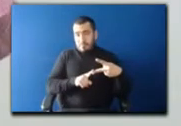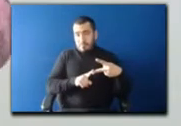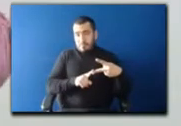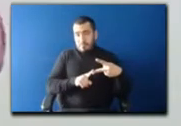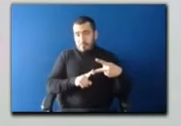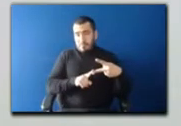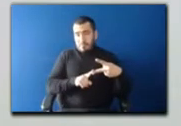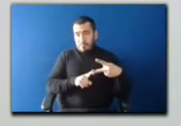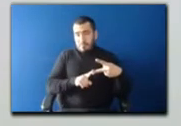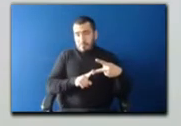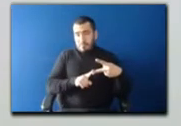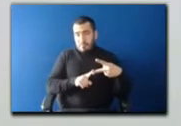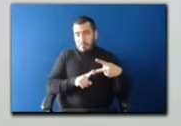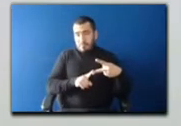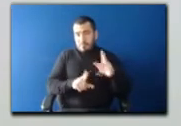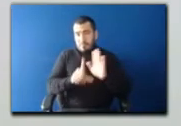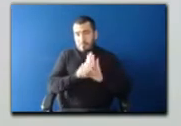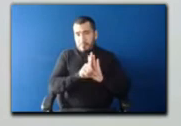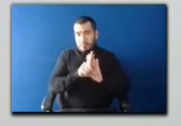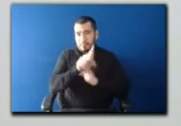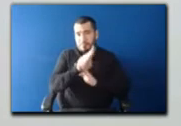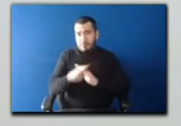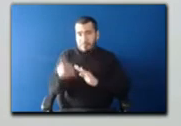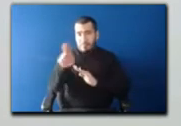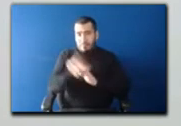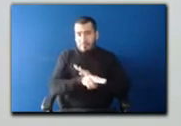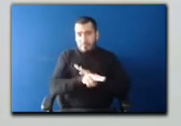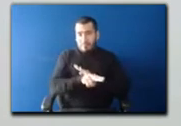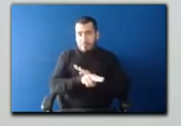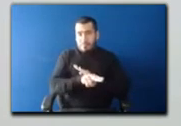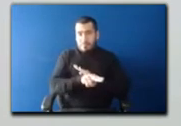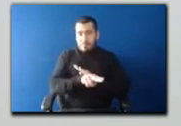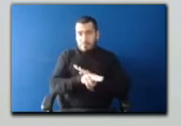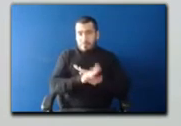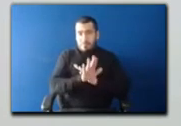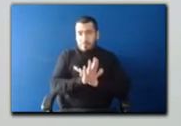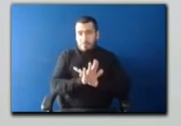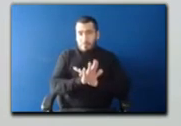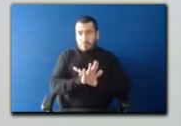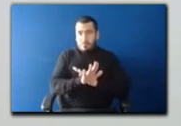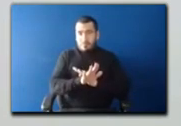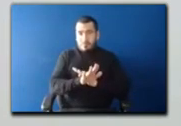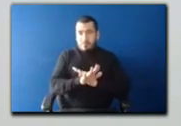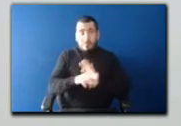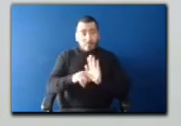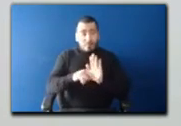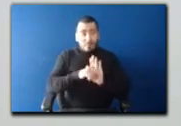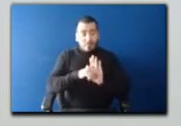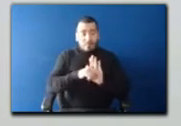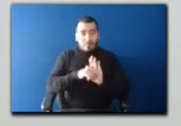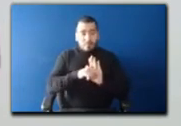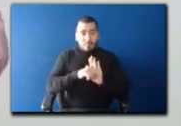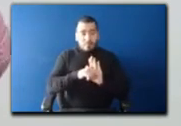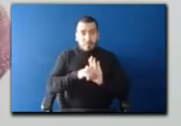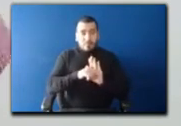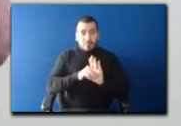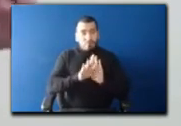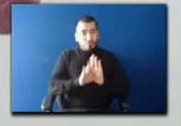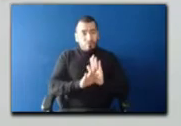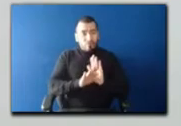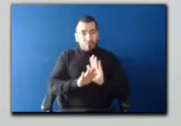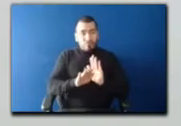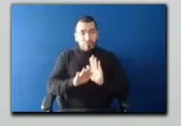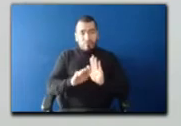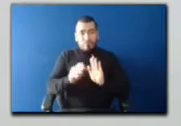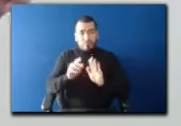está prohibido por ley que se niegue un crédito simplemente basado en un reporte negativo a las centrales de riesgo. Eso no es, digamos, hay